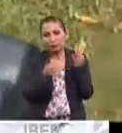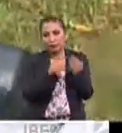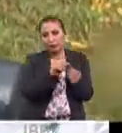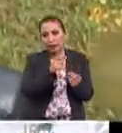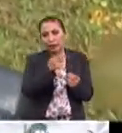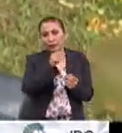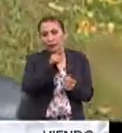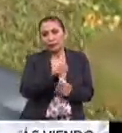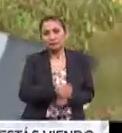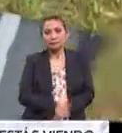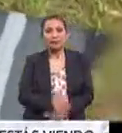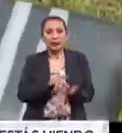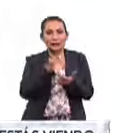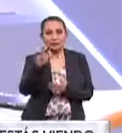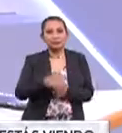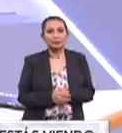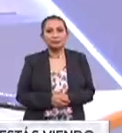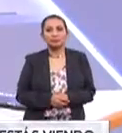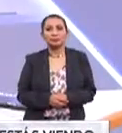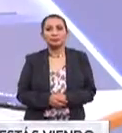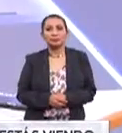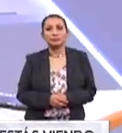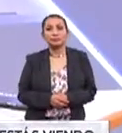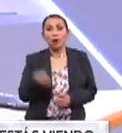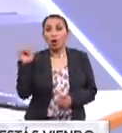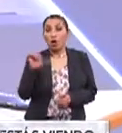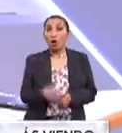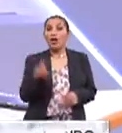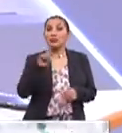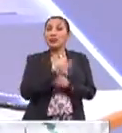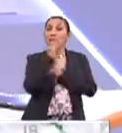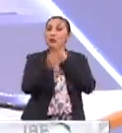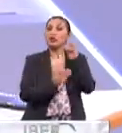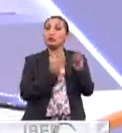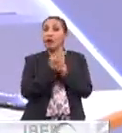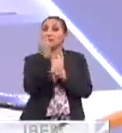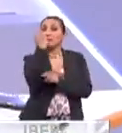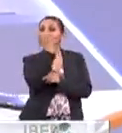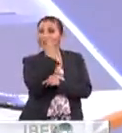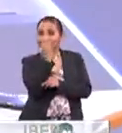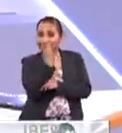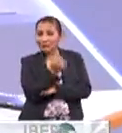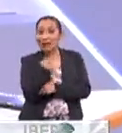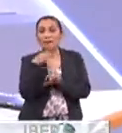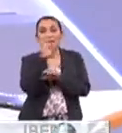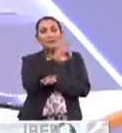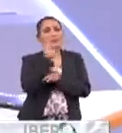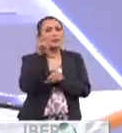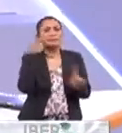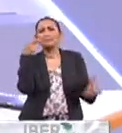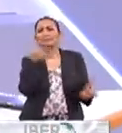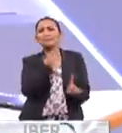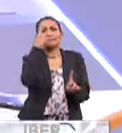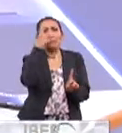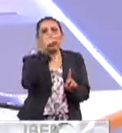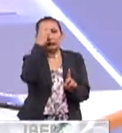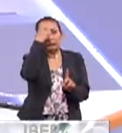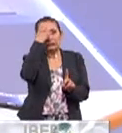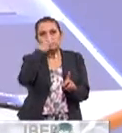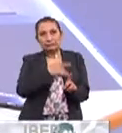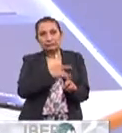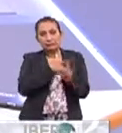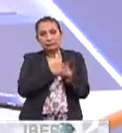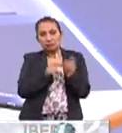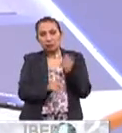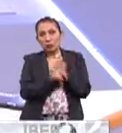educativa. Gracias. Y hoy es el Día Mundial de la Alimentación, una fecha dedicada a concientizar sobre el